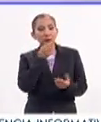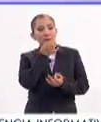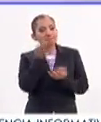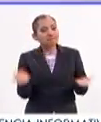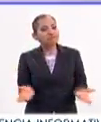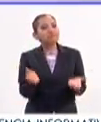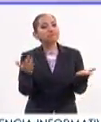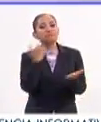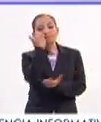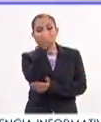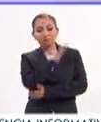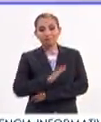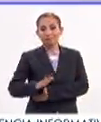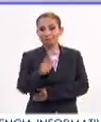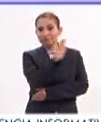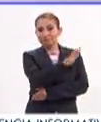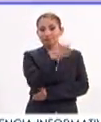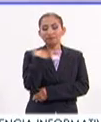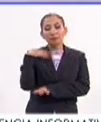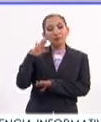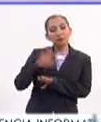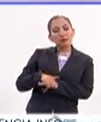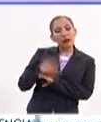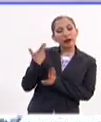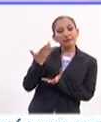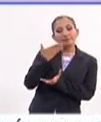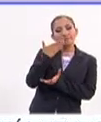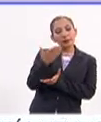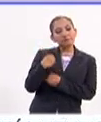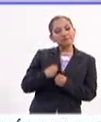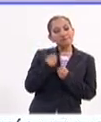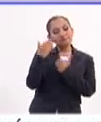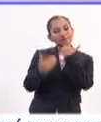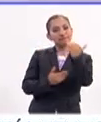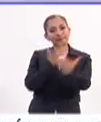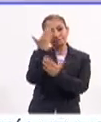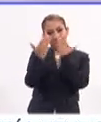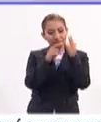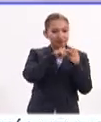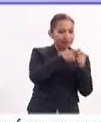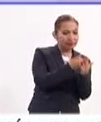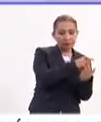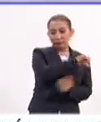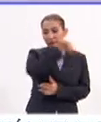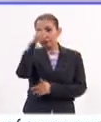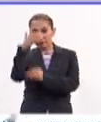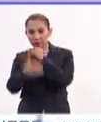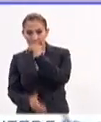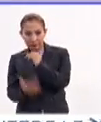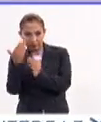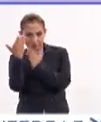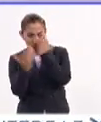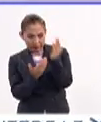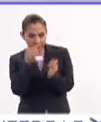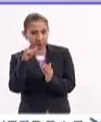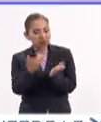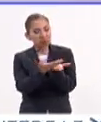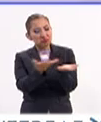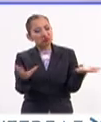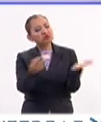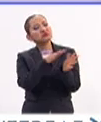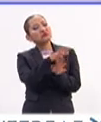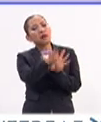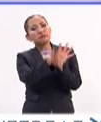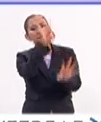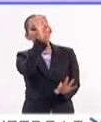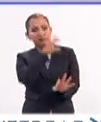promover que los estudiantes lleven una saludable vida académica desde su inicio hasta su final, y por supuesto ofrecerles las